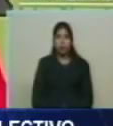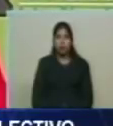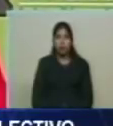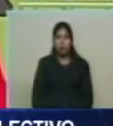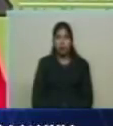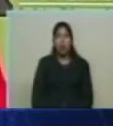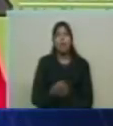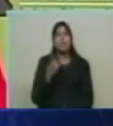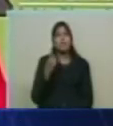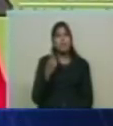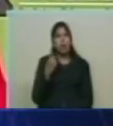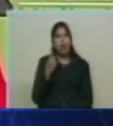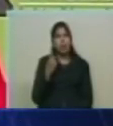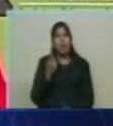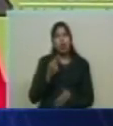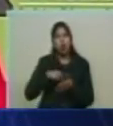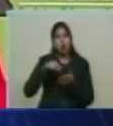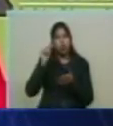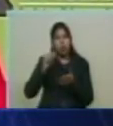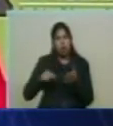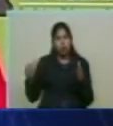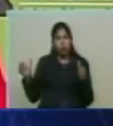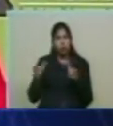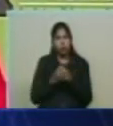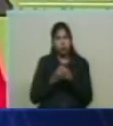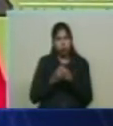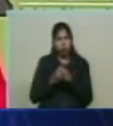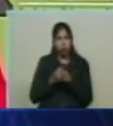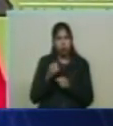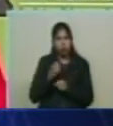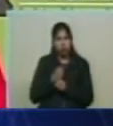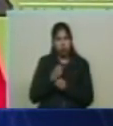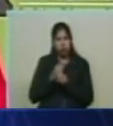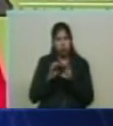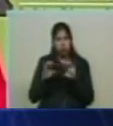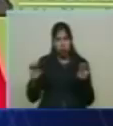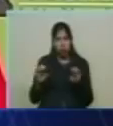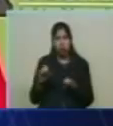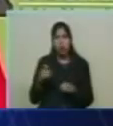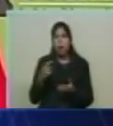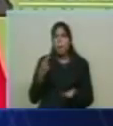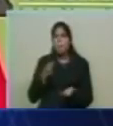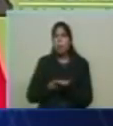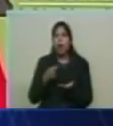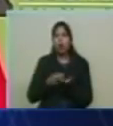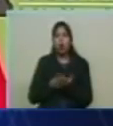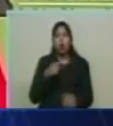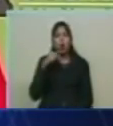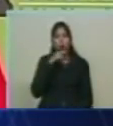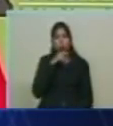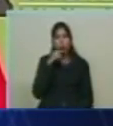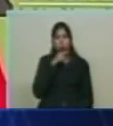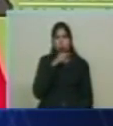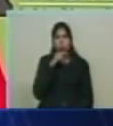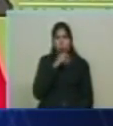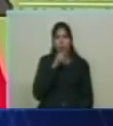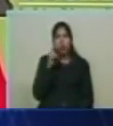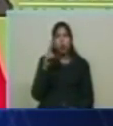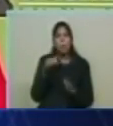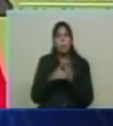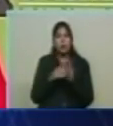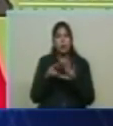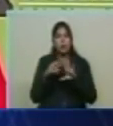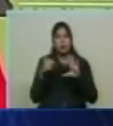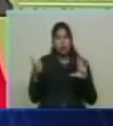Quedó pendiente del contrato colectivo pasado un pago de octubre del 2016,